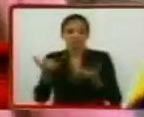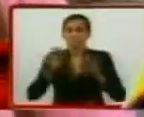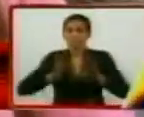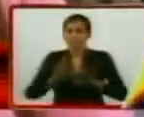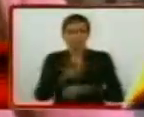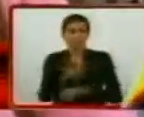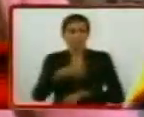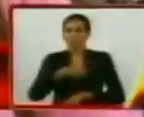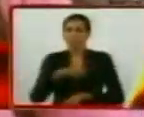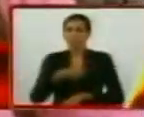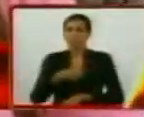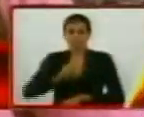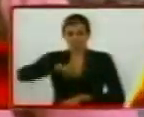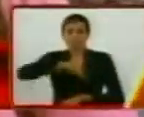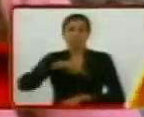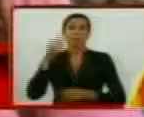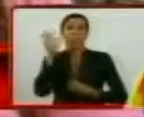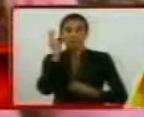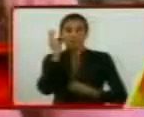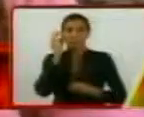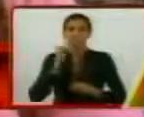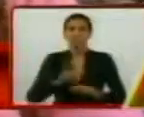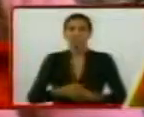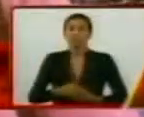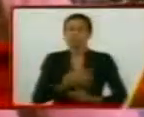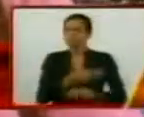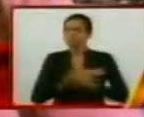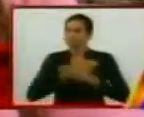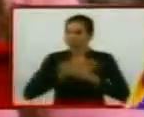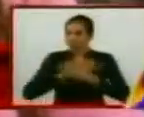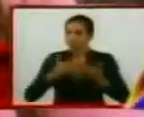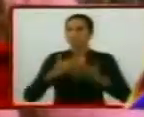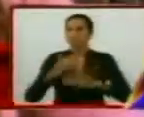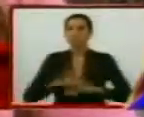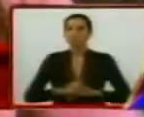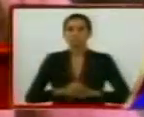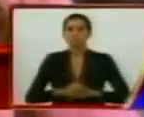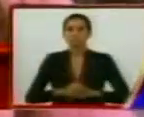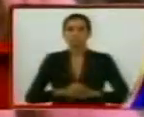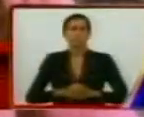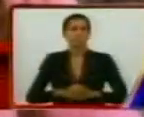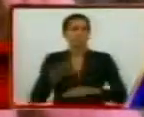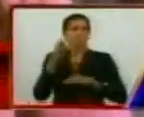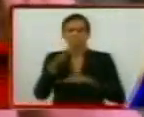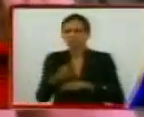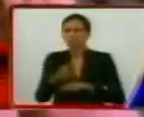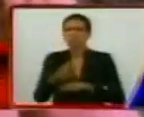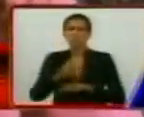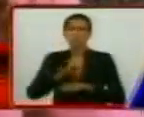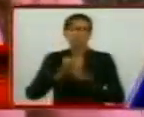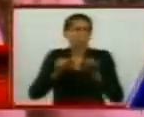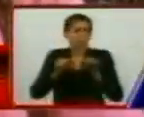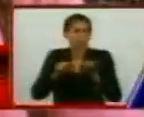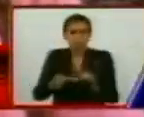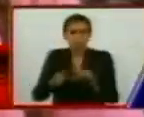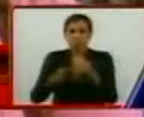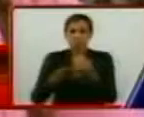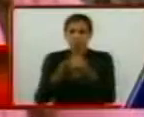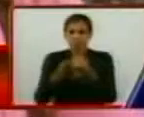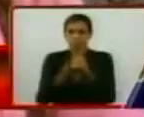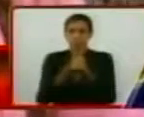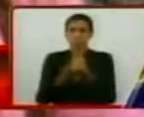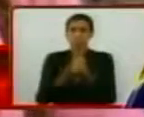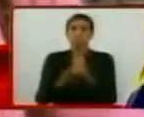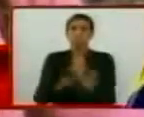Nosotras, las mujeres, estamos dispuestas a trascender hasta donde tengamos que llevar este proceso por